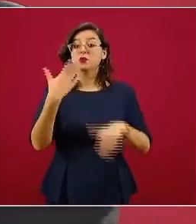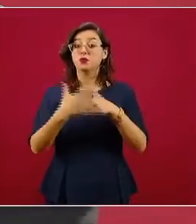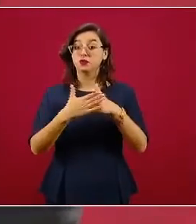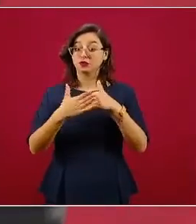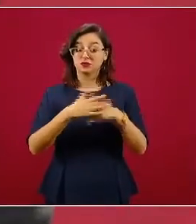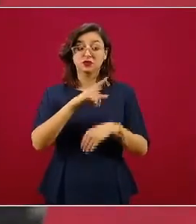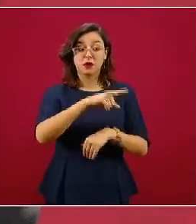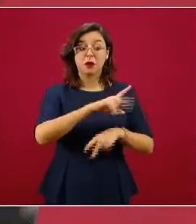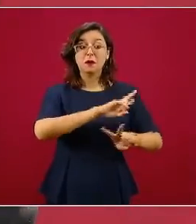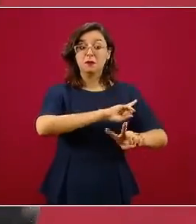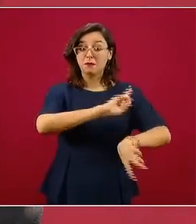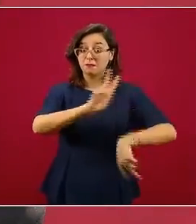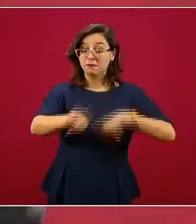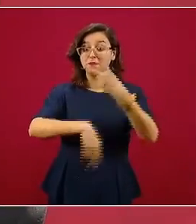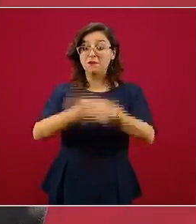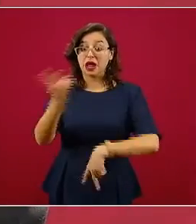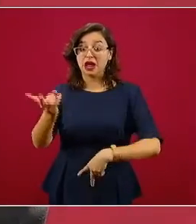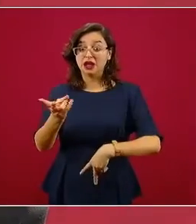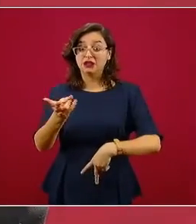es charro conservador.